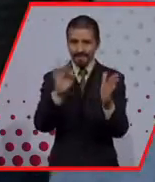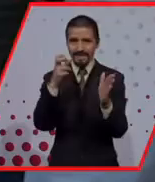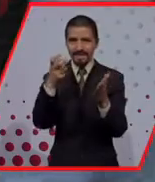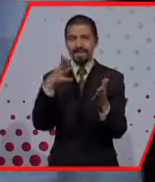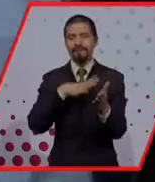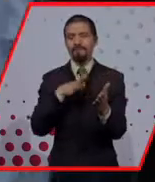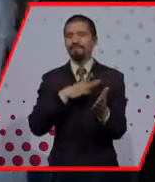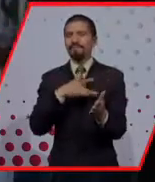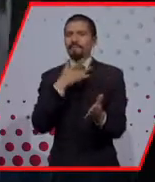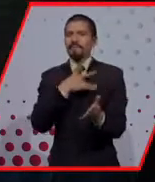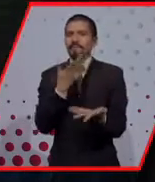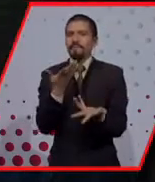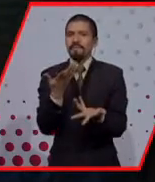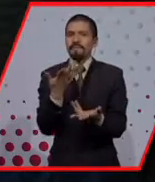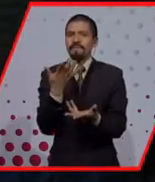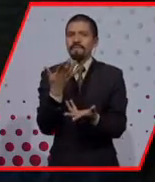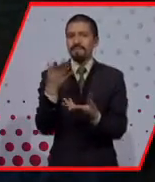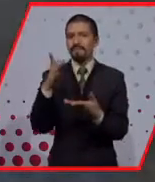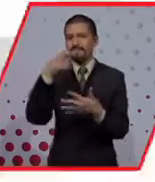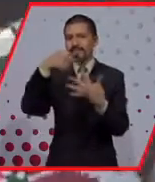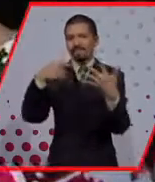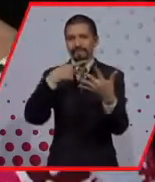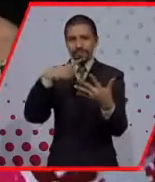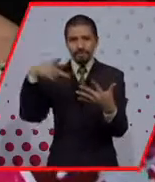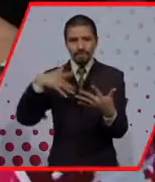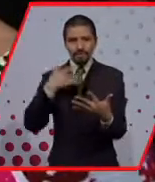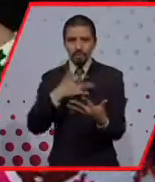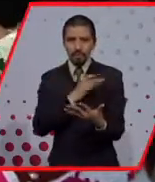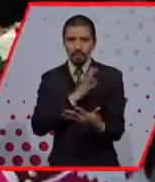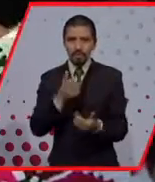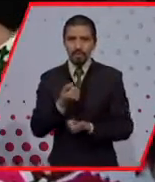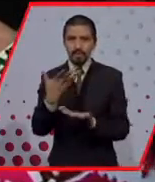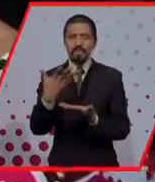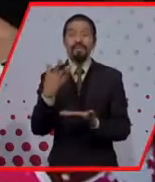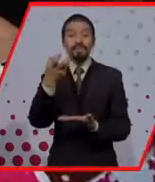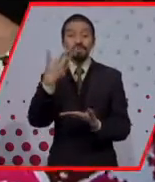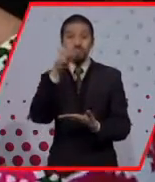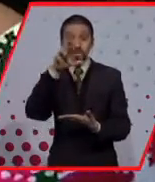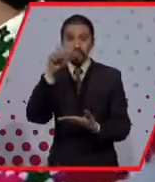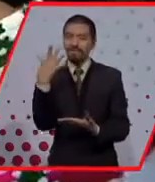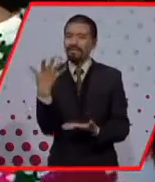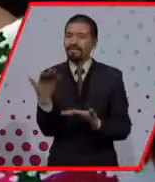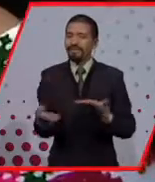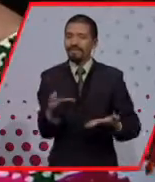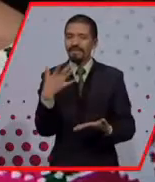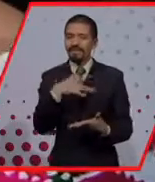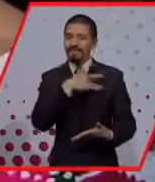los dos momentos que puedas tener el huapango es un baile muy romántico